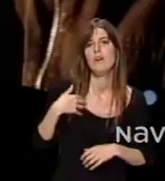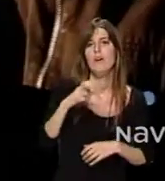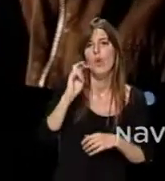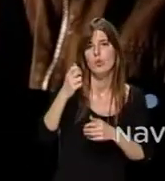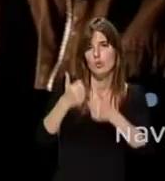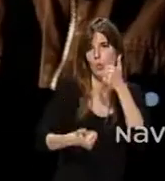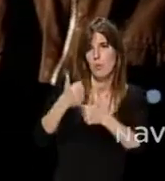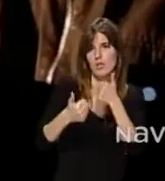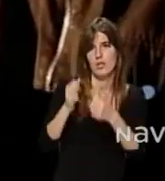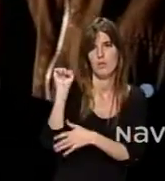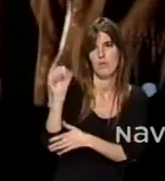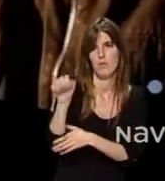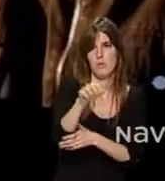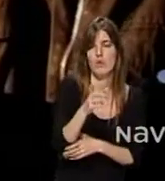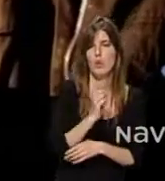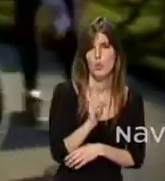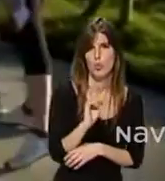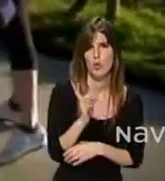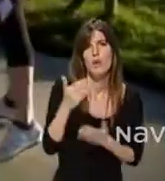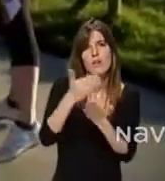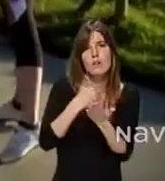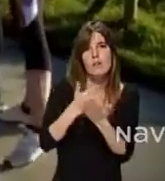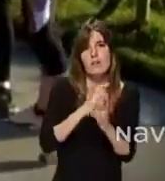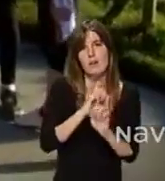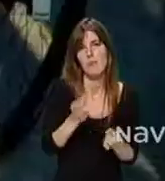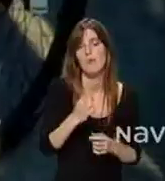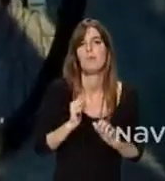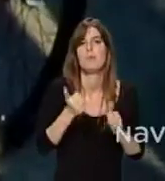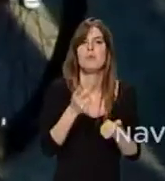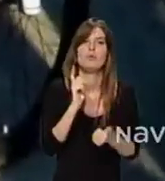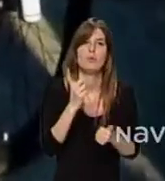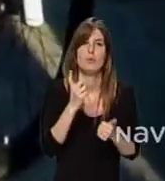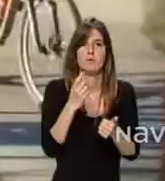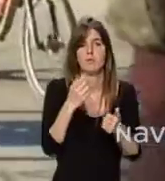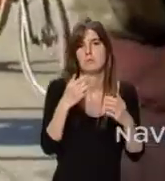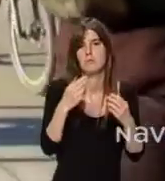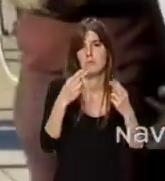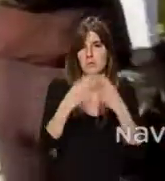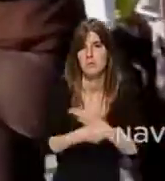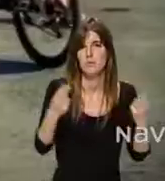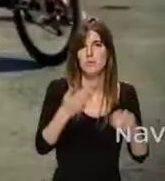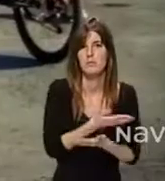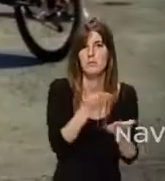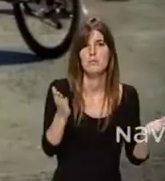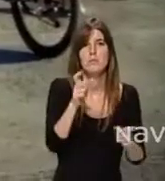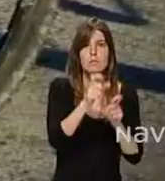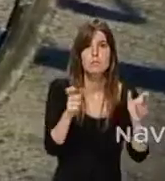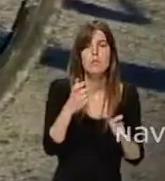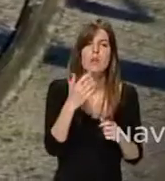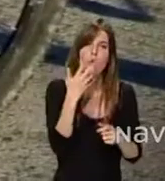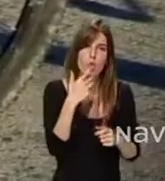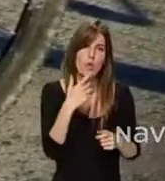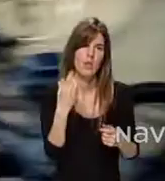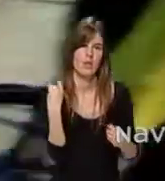o llegar incluso a sacarle rentabilidad económica. Únicamente queríamos que fuera un escaparate para quien sabe que nos llamasen.